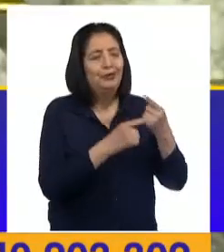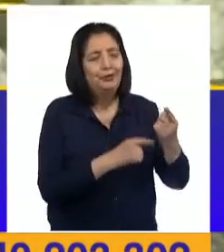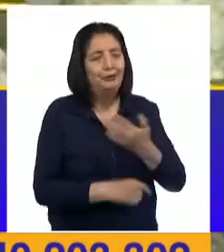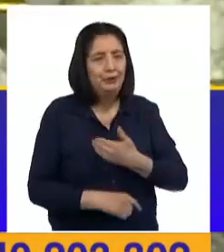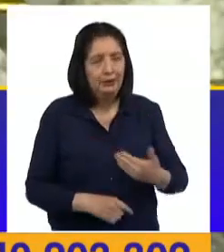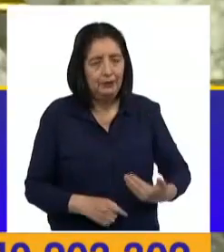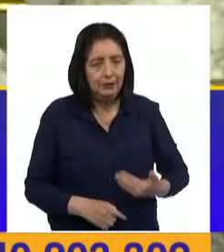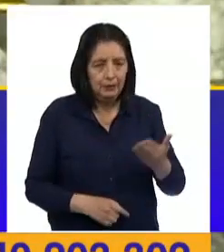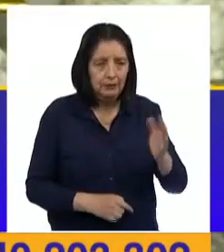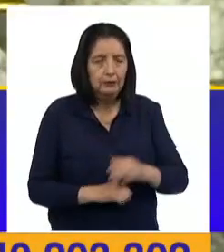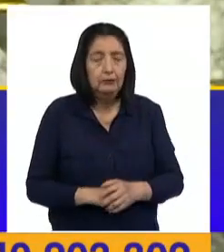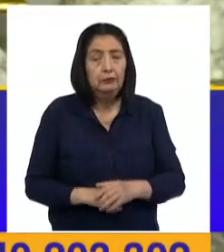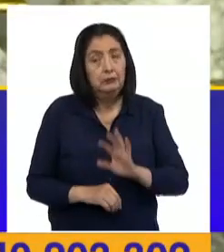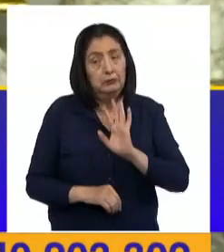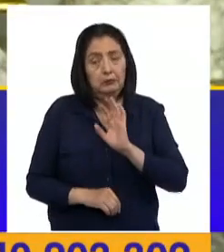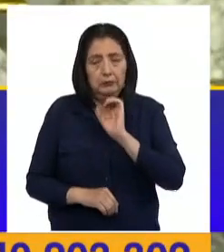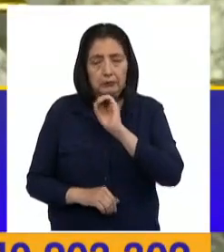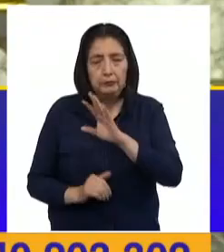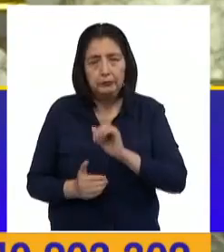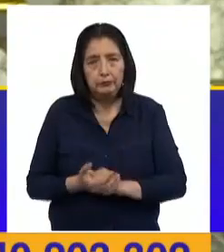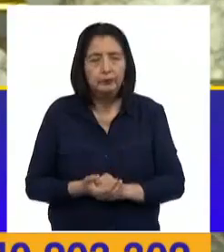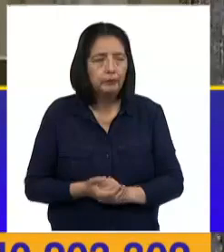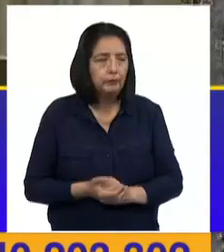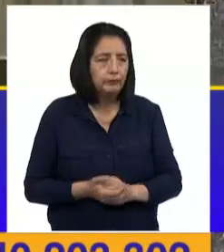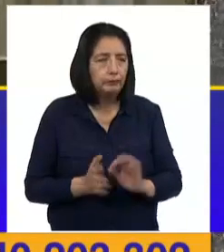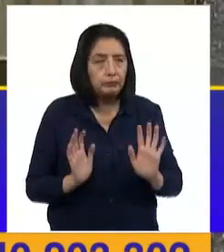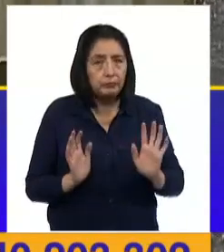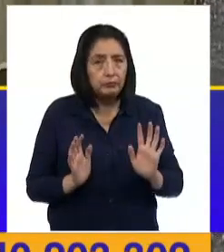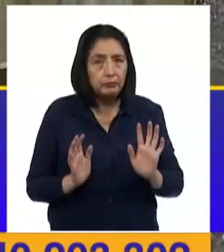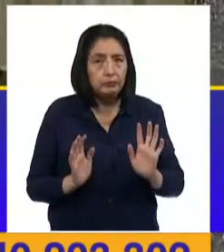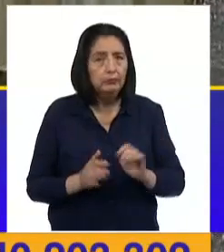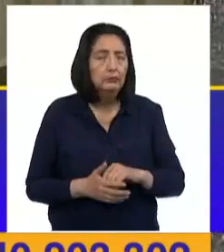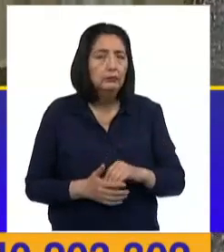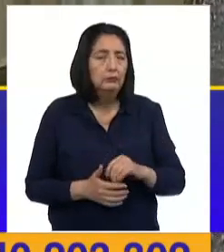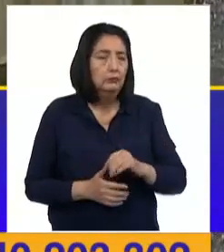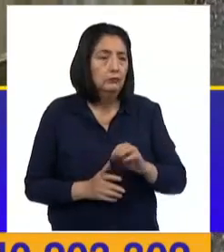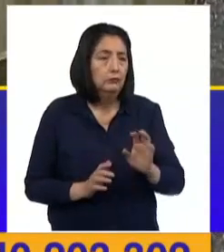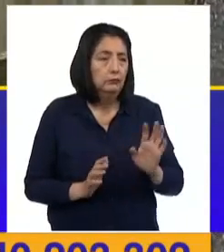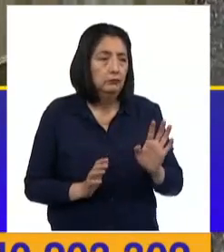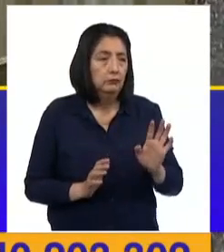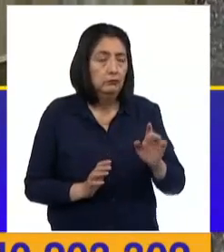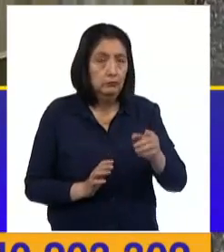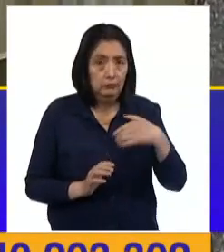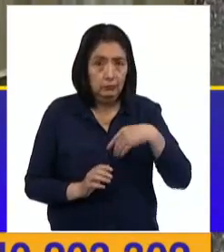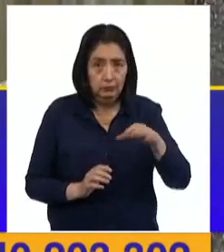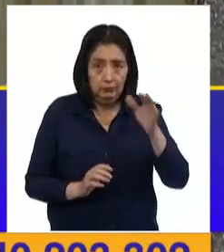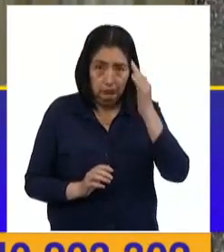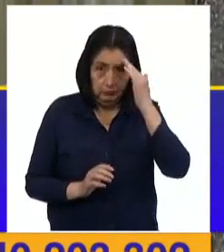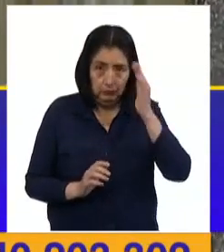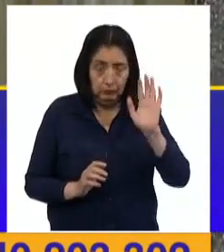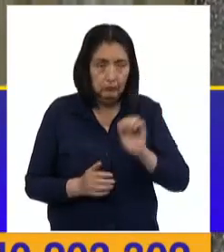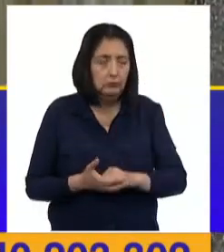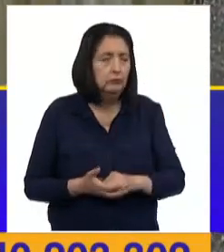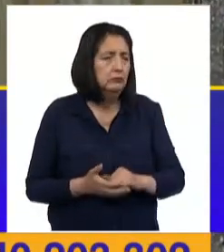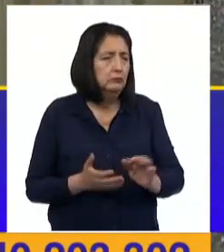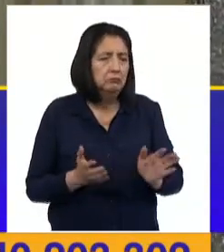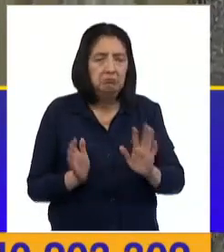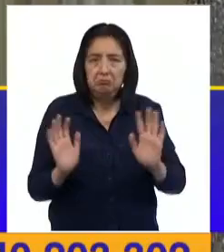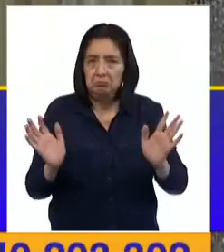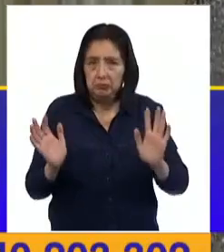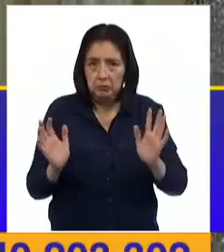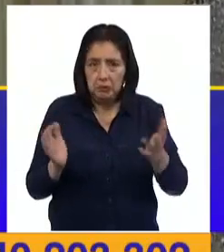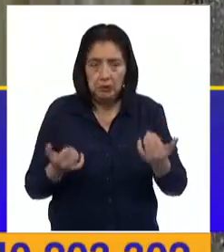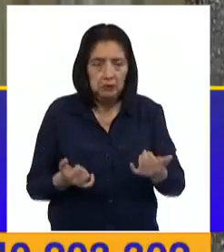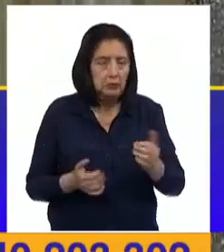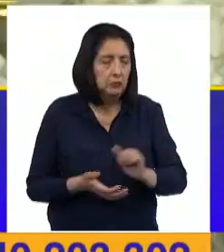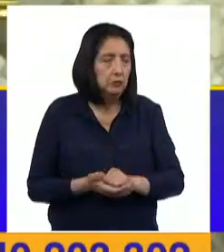presidente, ¿no? Eso es lo que ha dicho en primera instancia y que, según tiene entendido, no habrá hasta